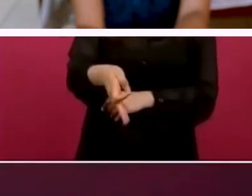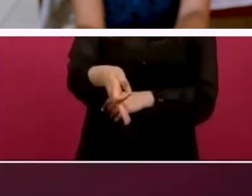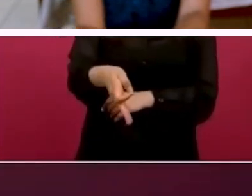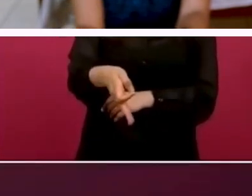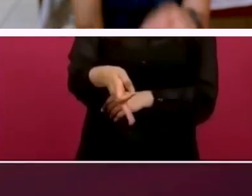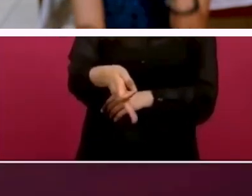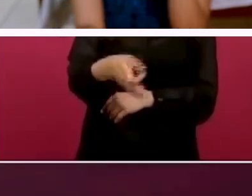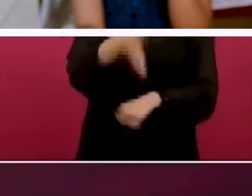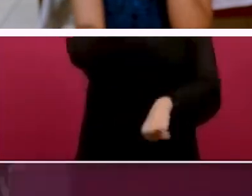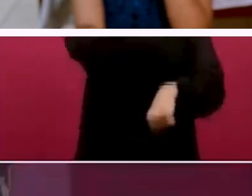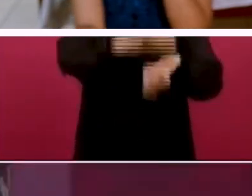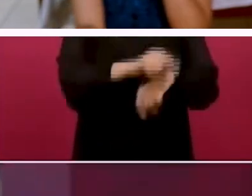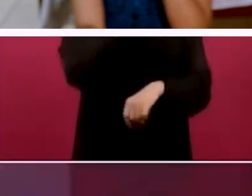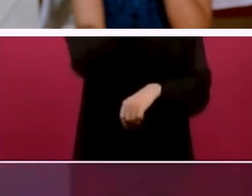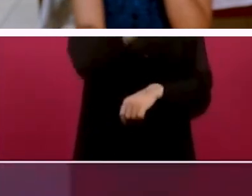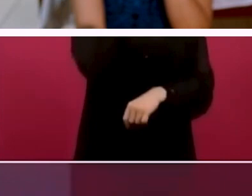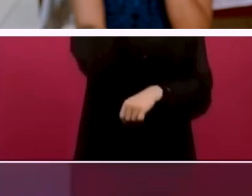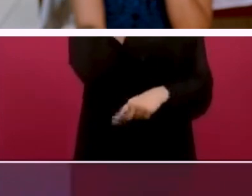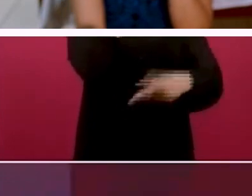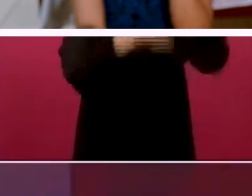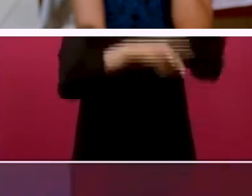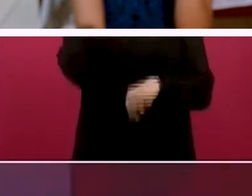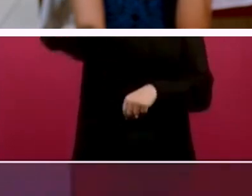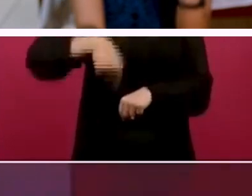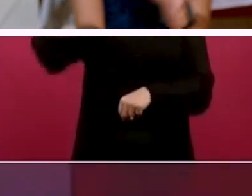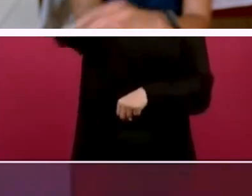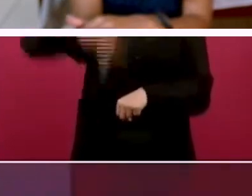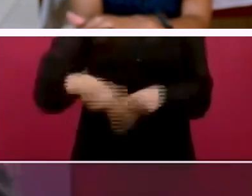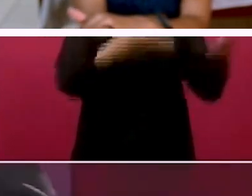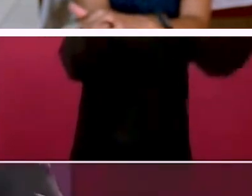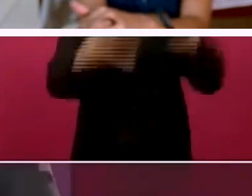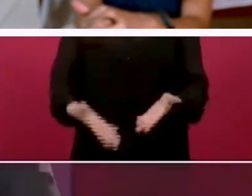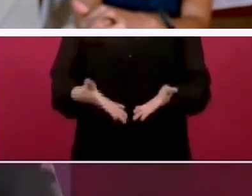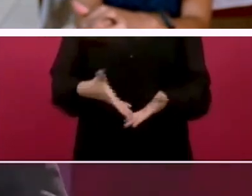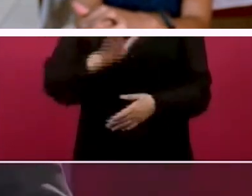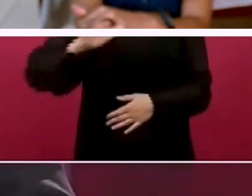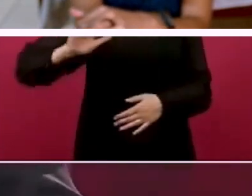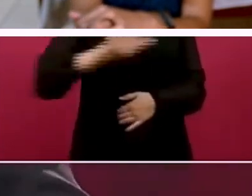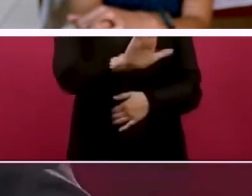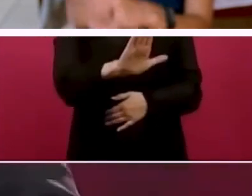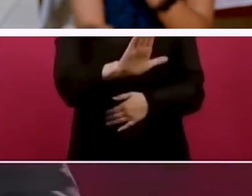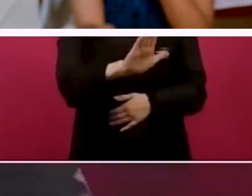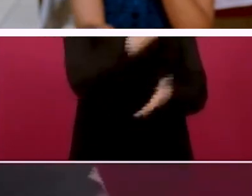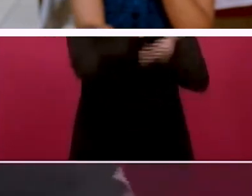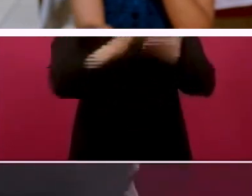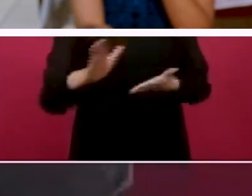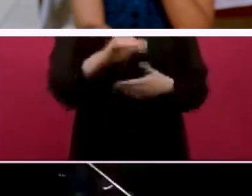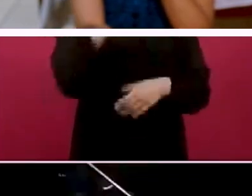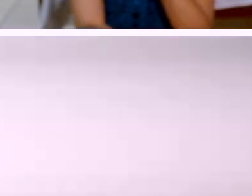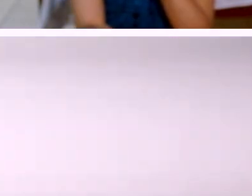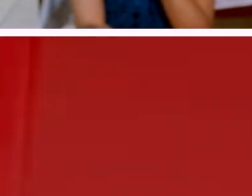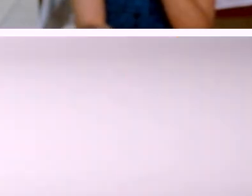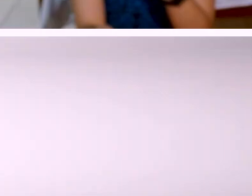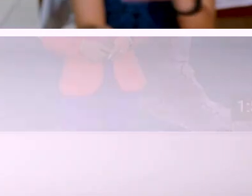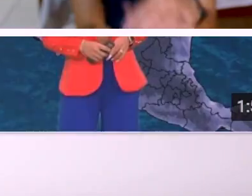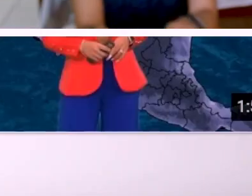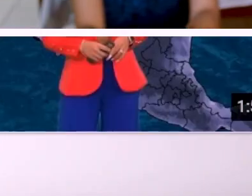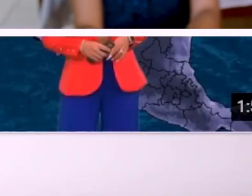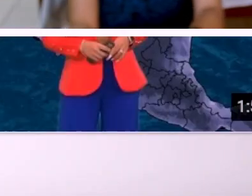es una persona no grata en México Pero además es mentiroso a los ciudadanos de Estados Unidos Muchas gracias